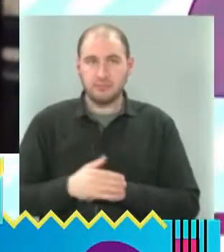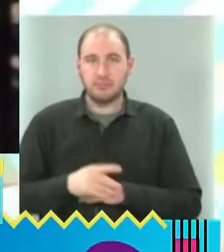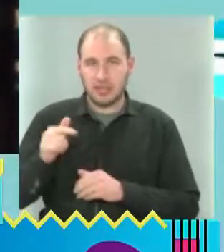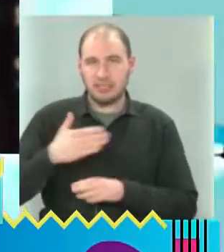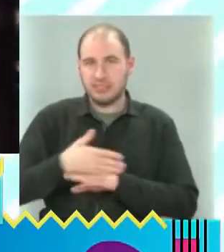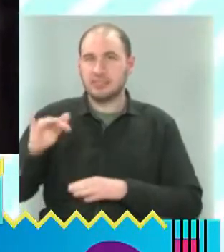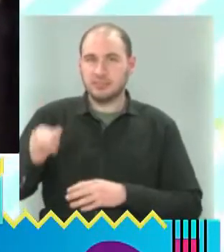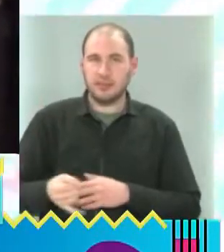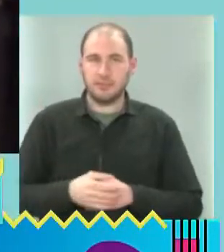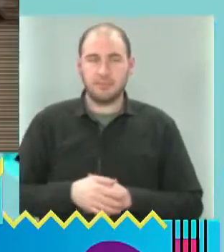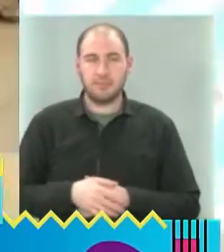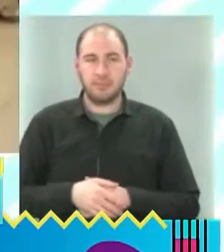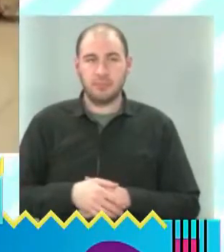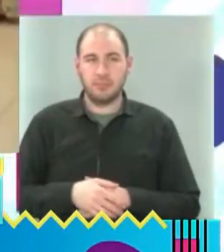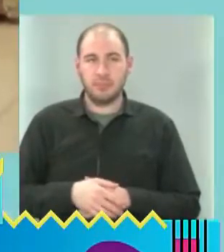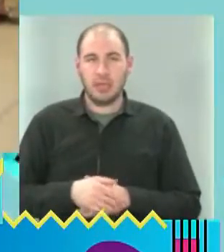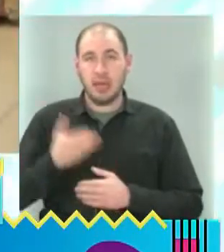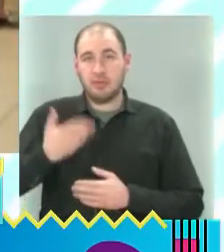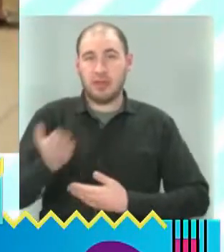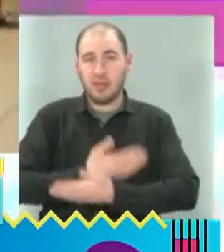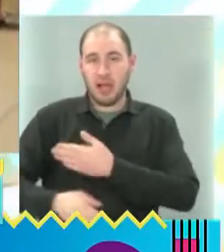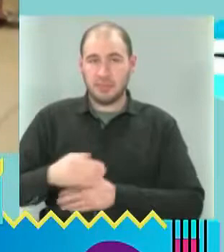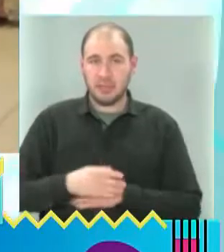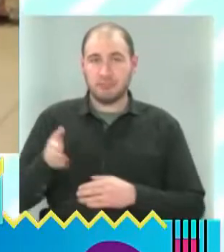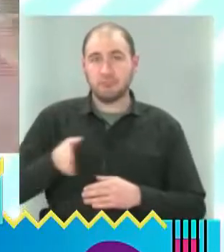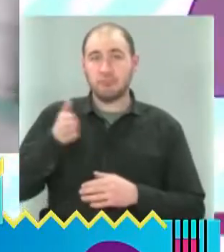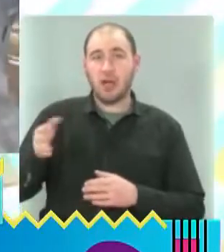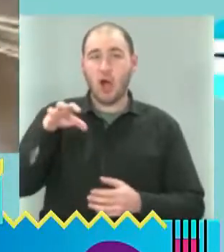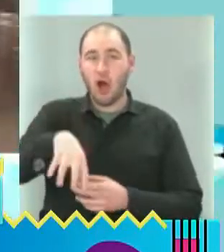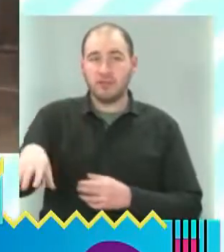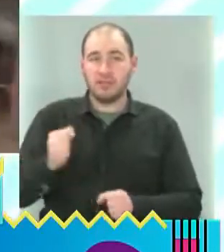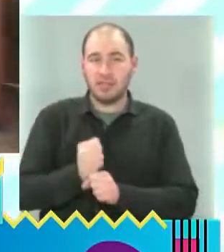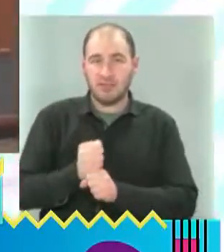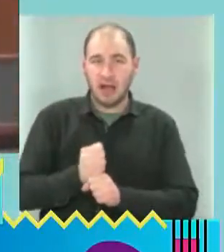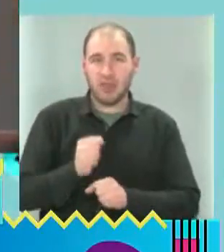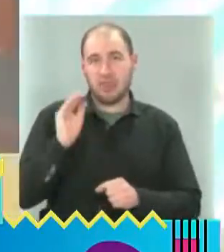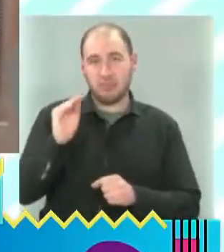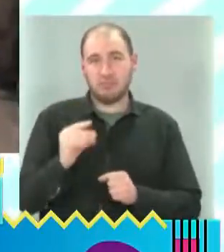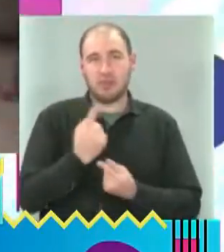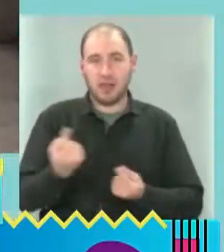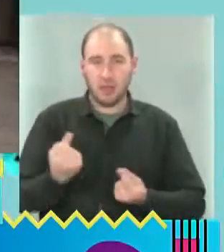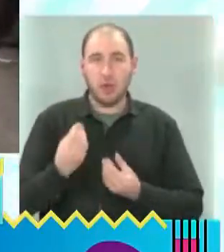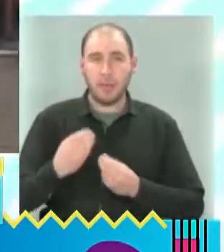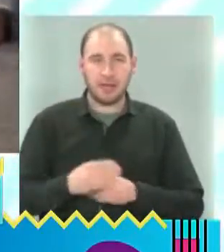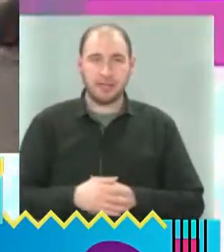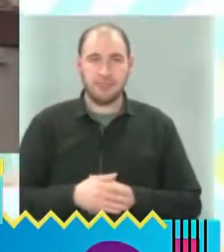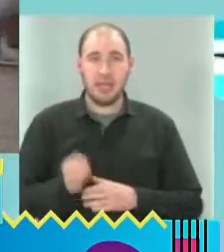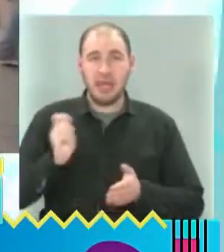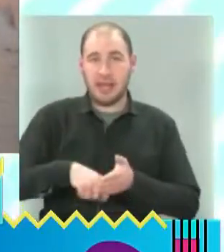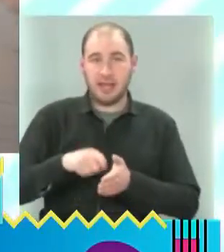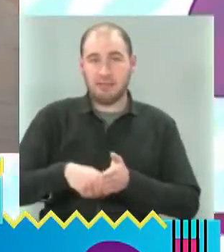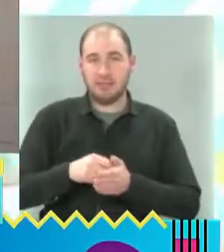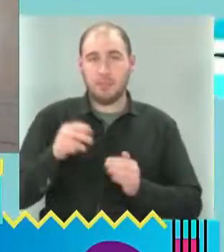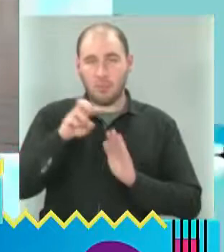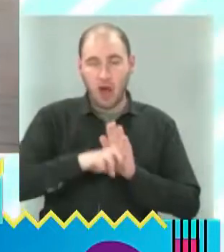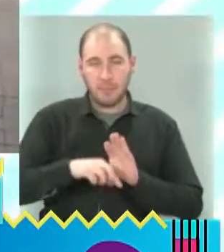tienen vigente. Las personas con discapacidad deben acercarse a las oficinas de empleo de cada departamento para poder inscribirse en este